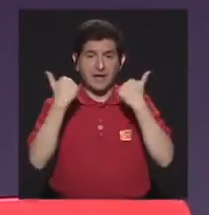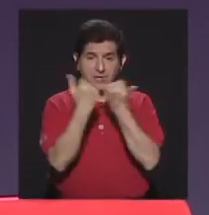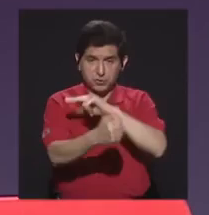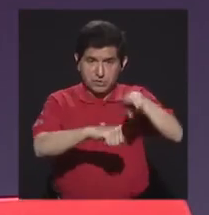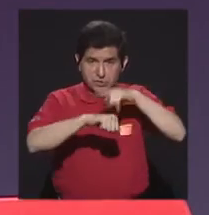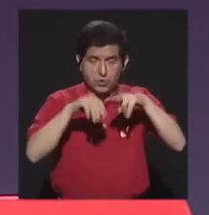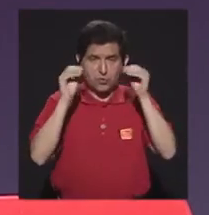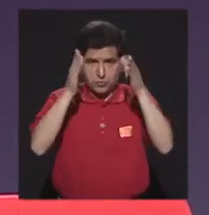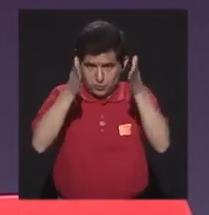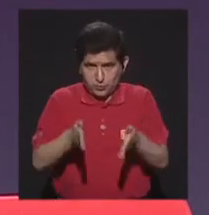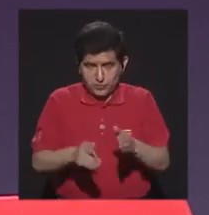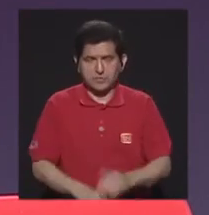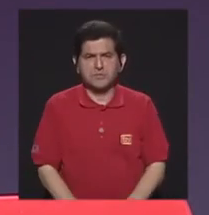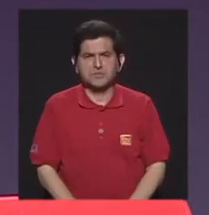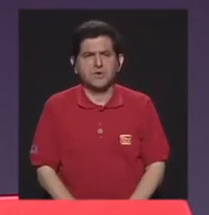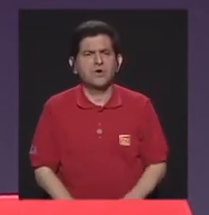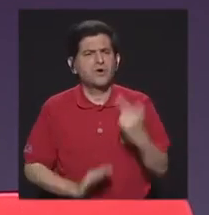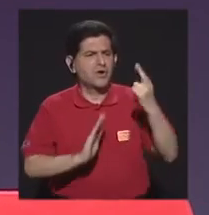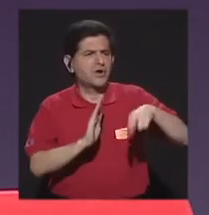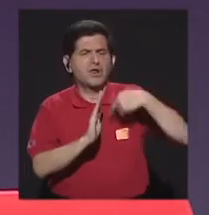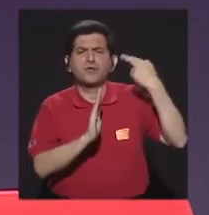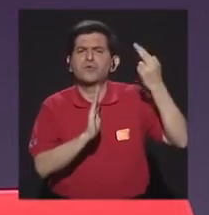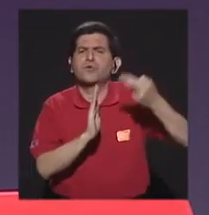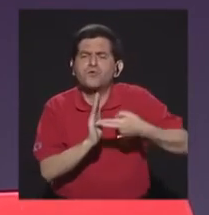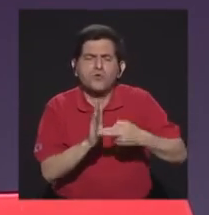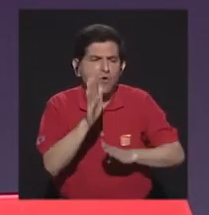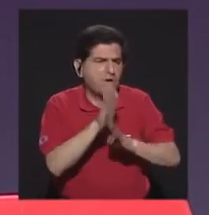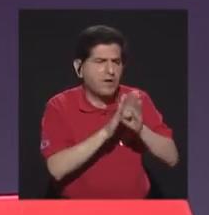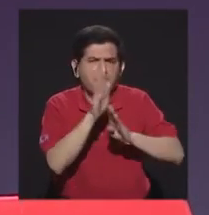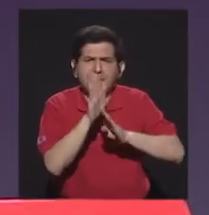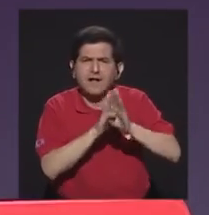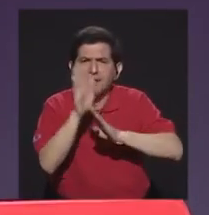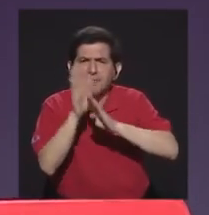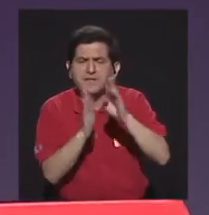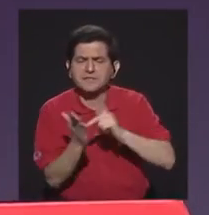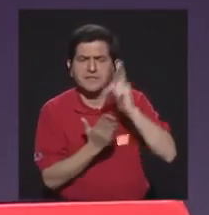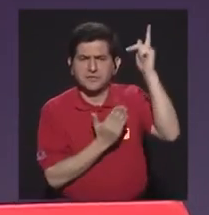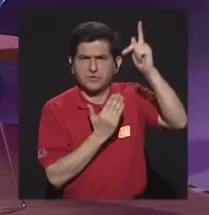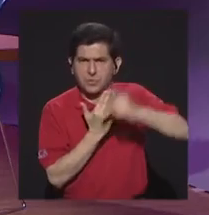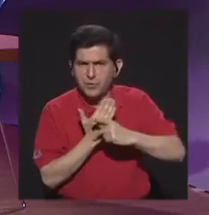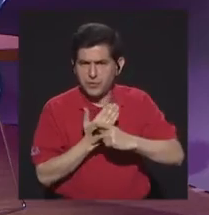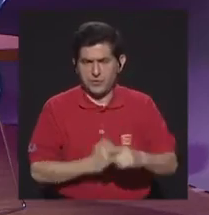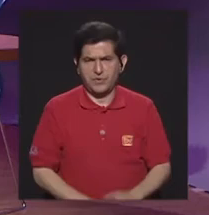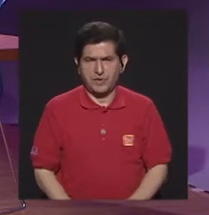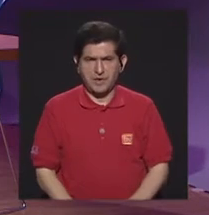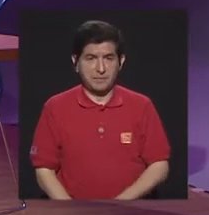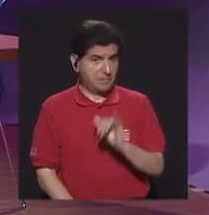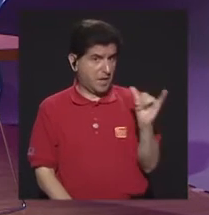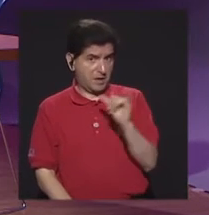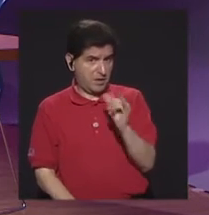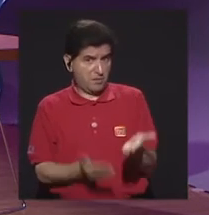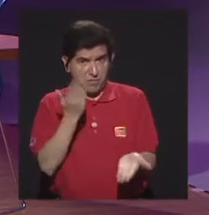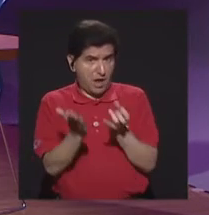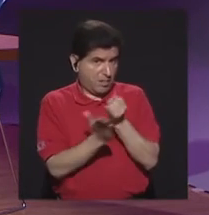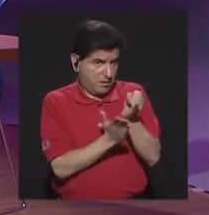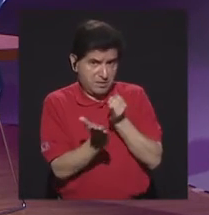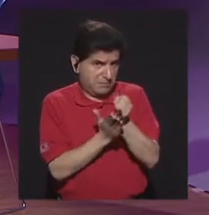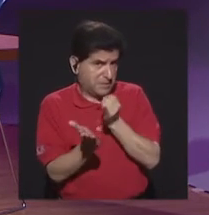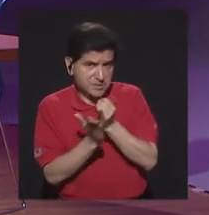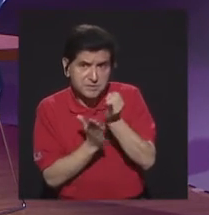Educadores, ¿qué papel ha tenido en el desarrollo de este programa? ¿Ha también